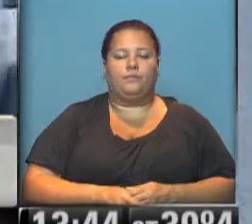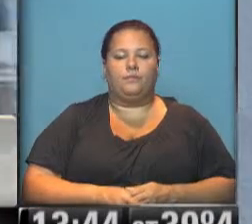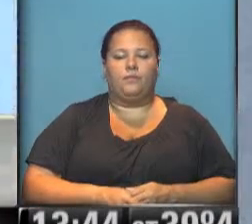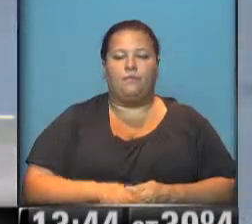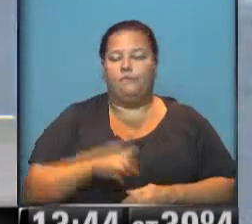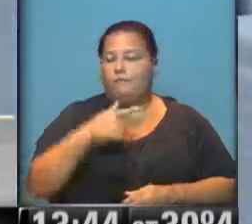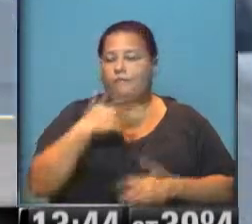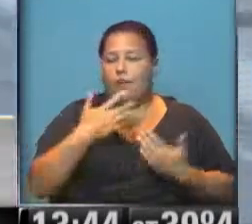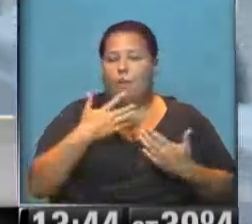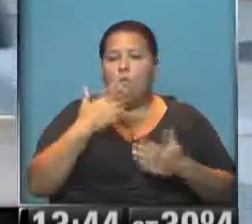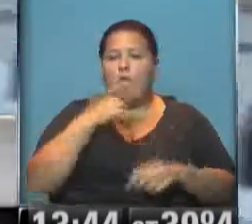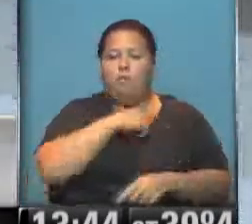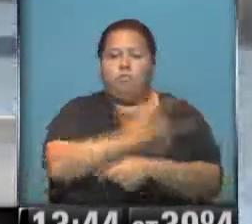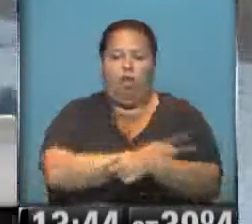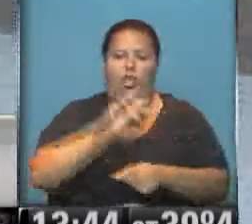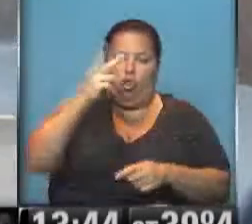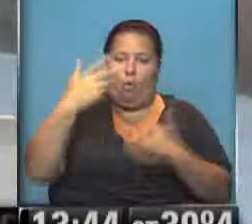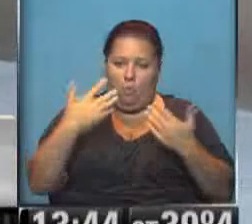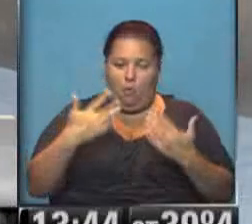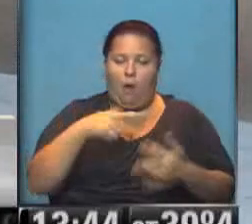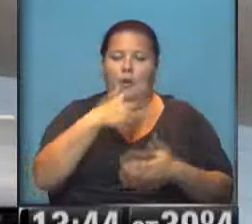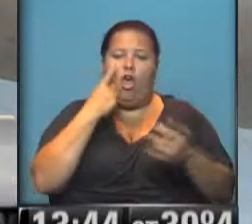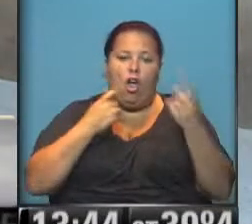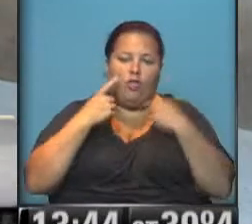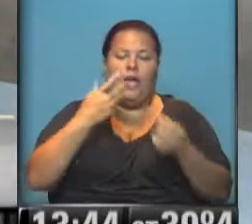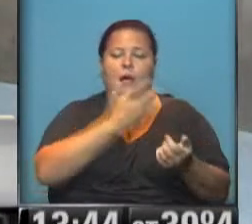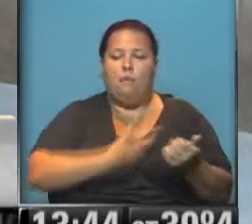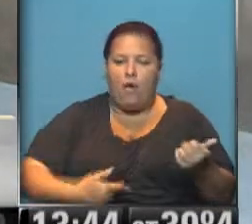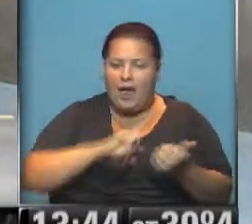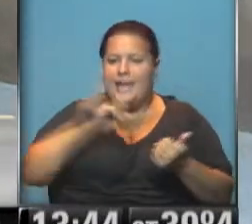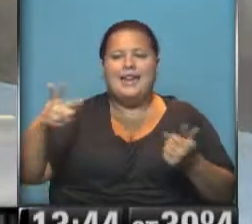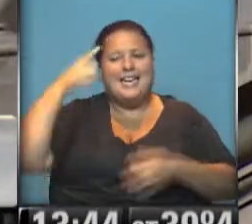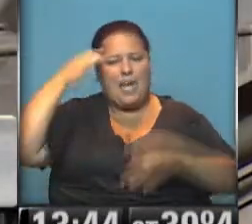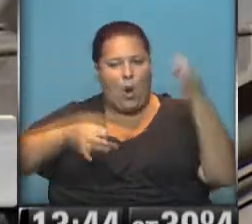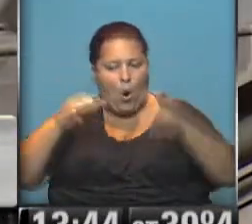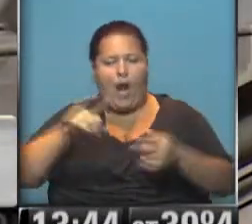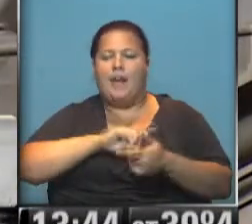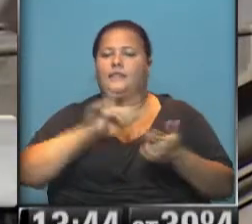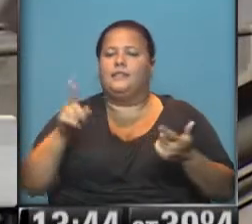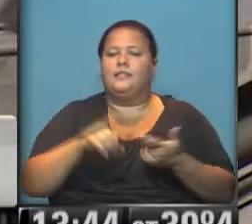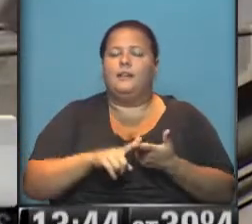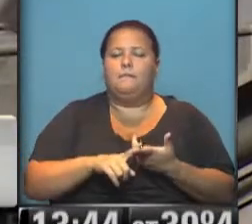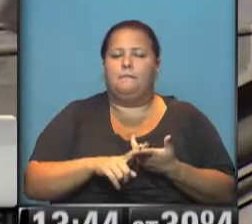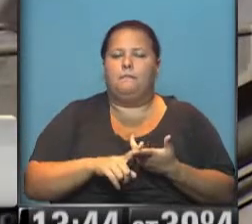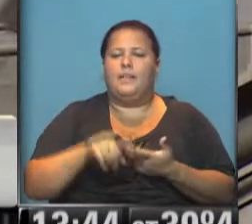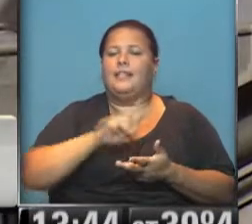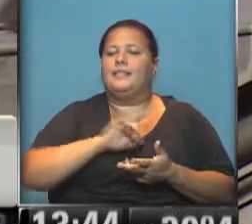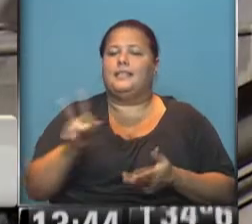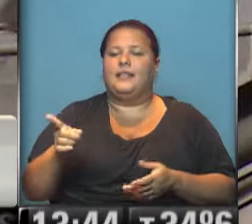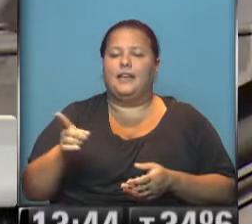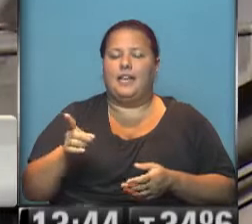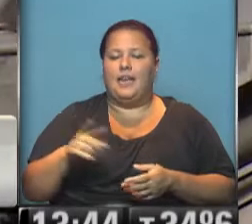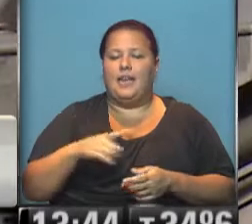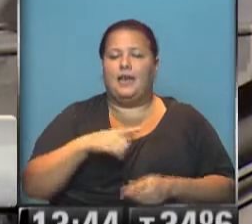todas las facultades extrapoder, o sea, que no está controlado ni por el Poder Ejecutivo, ni por el Poder Judicial, ni tampoco